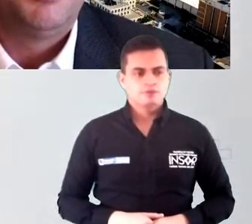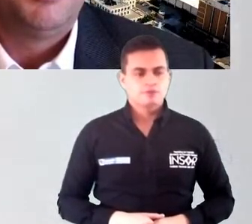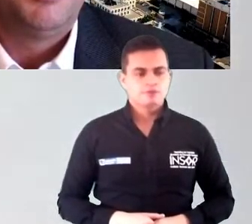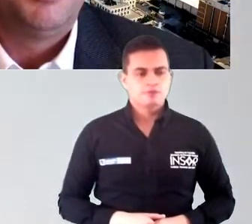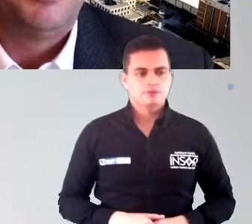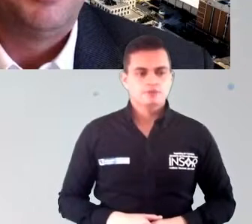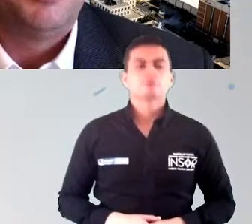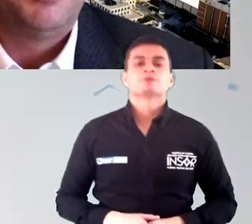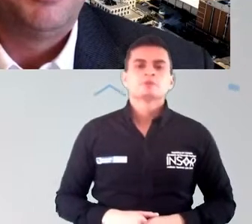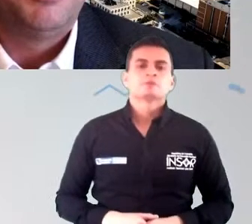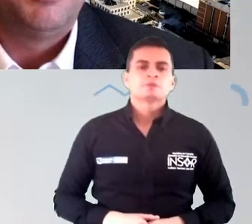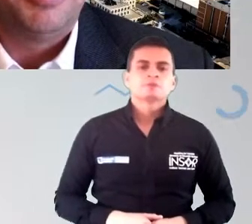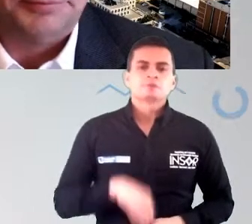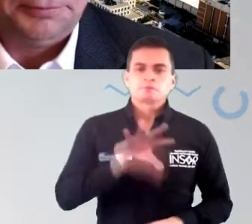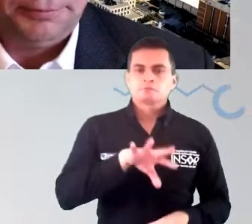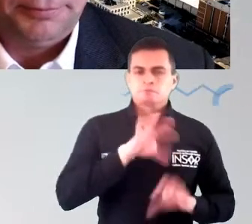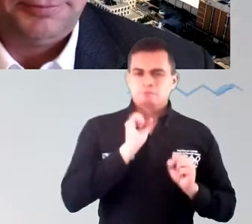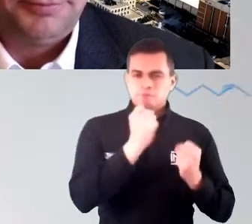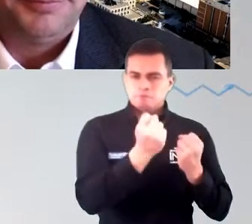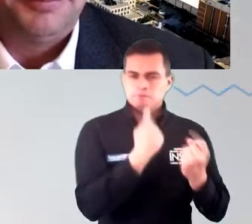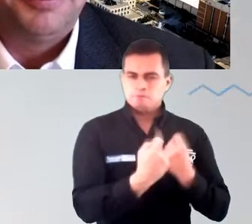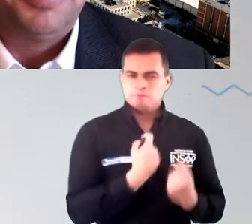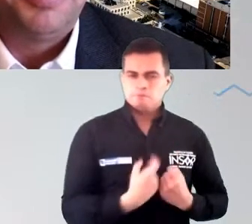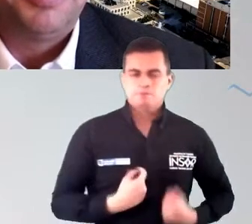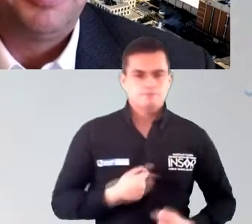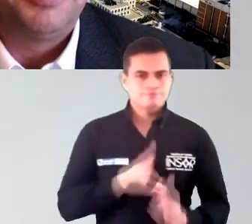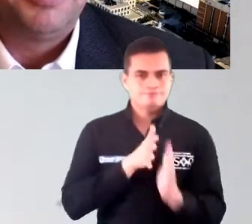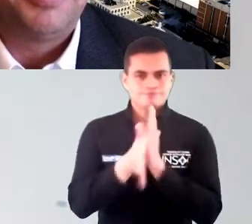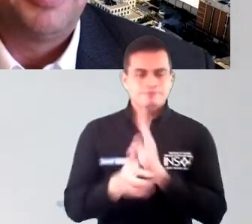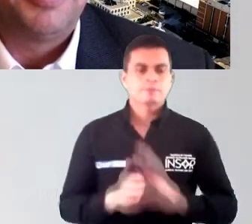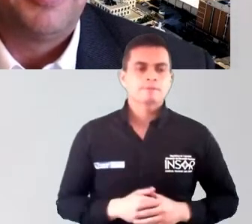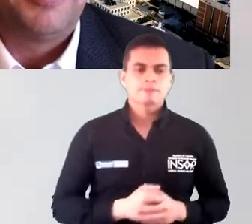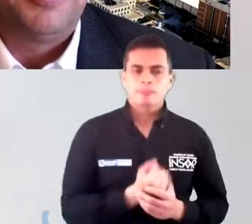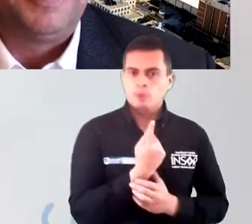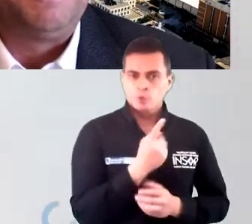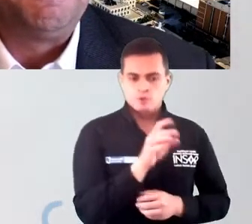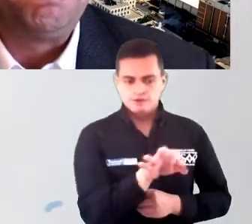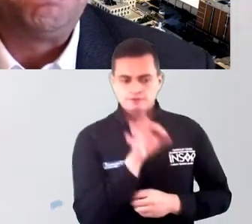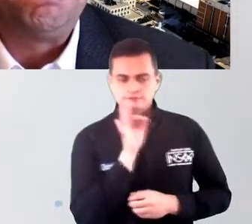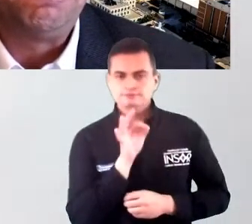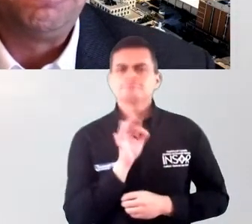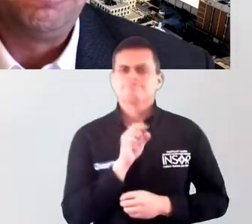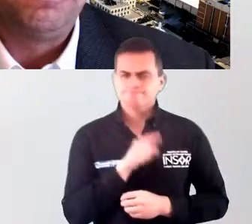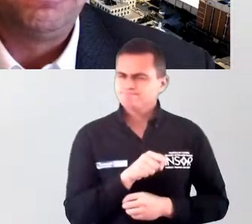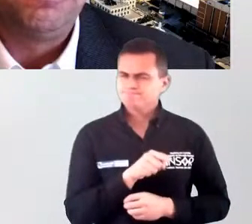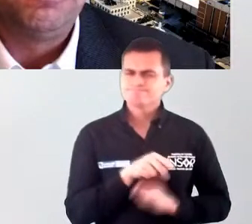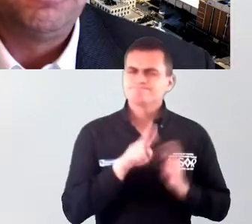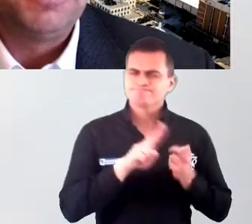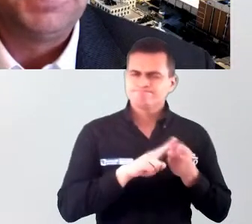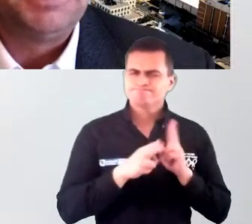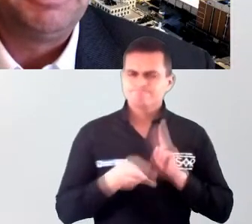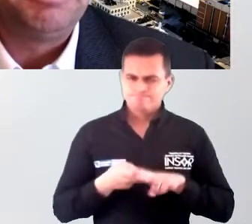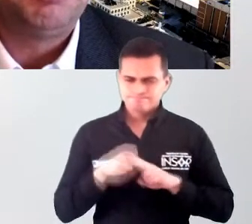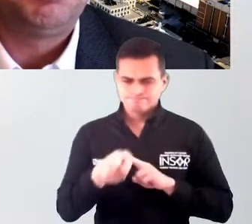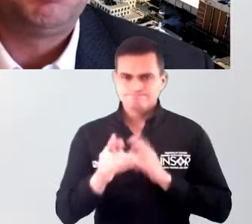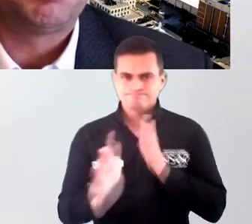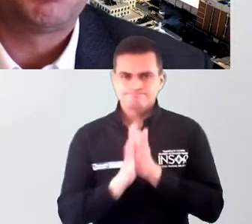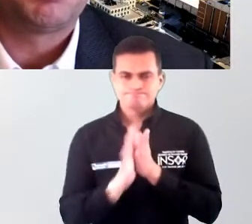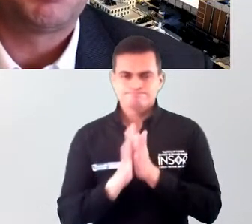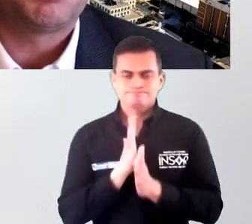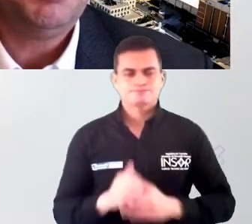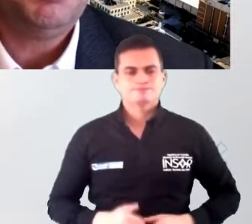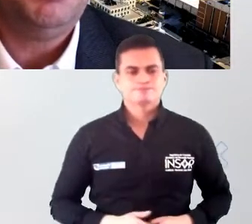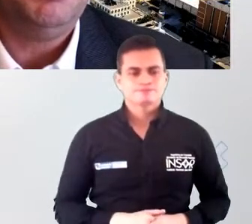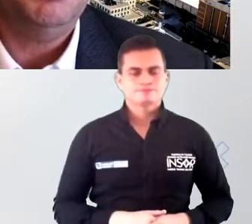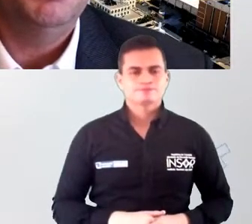que han surgido. Yo quisiera destacar una que está íntimamente ligada con lo que usted acaba de decir, y es